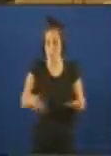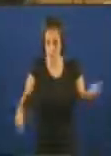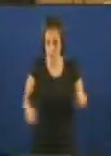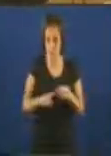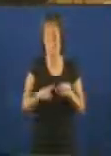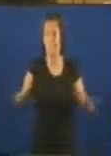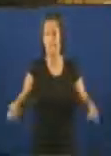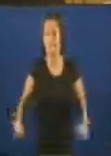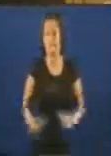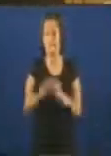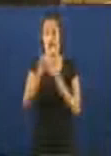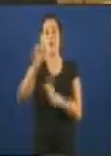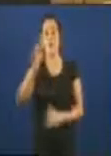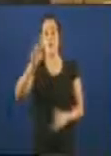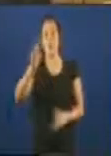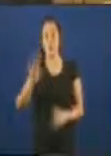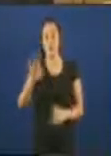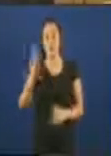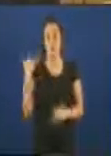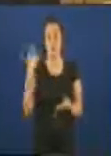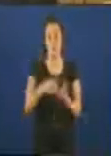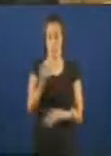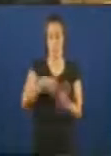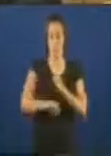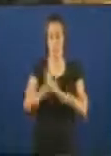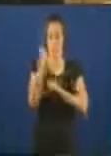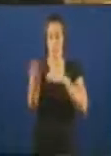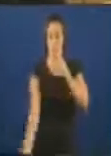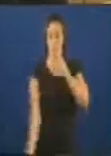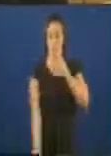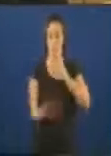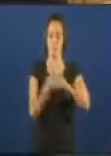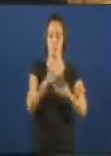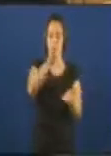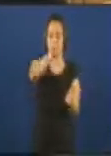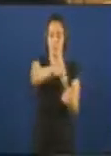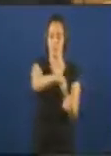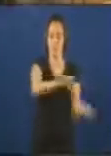San Luís. A súa venda significou, primeiro, pechar o centro de distribución